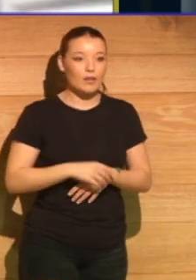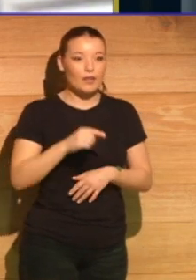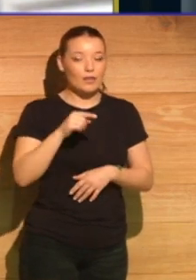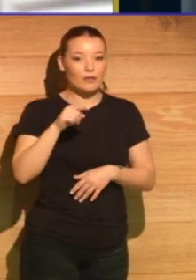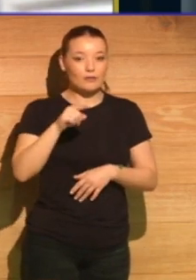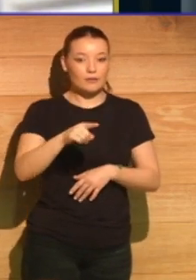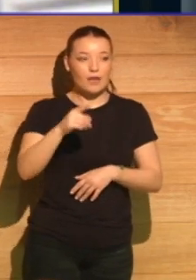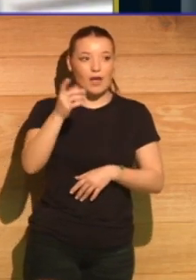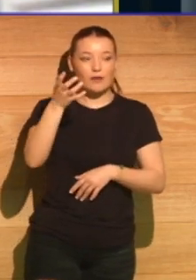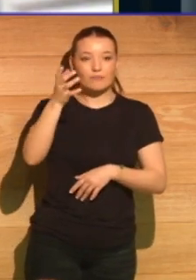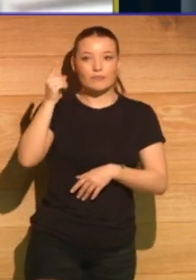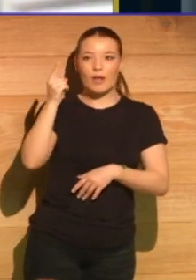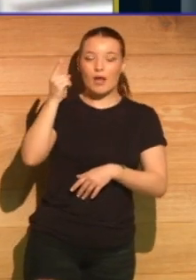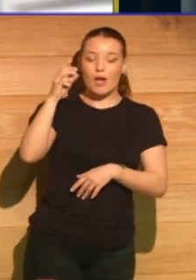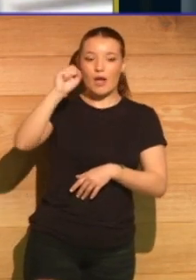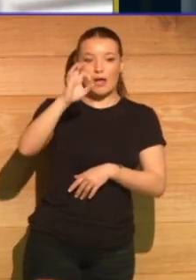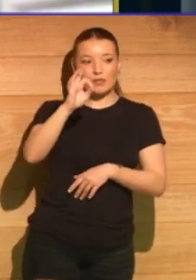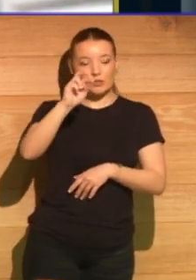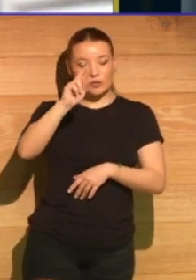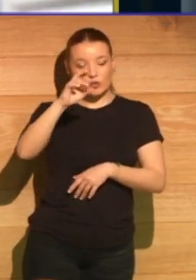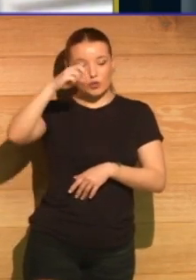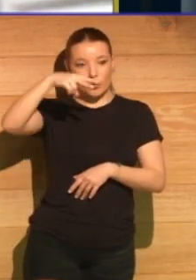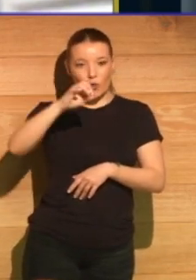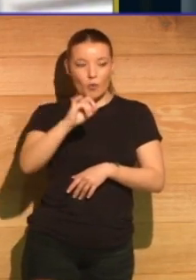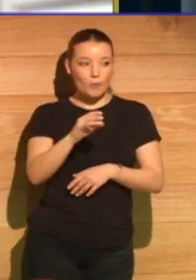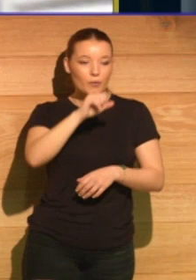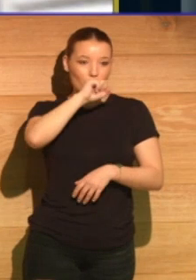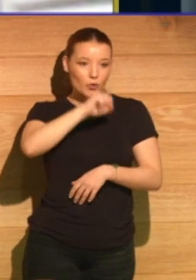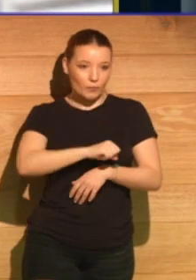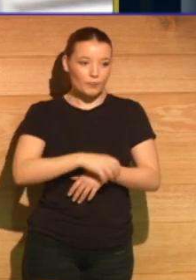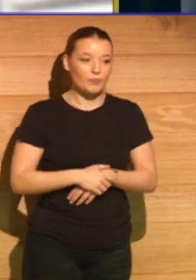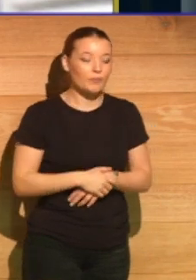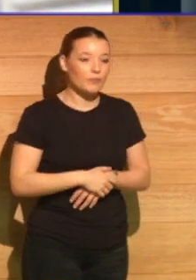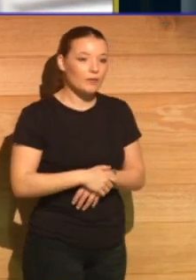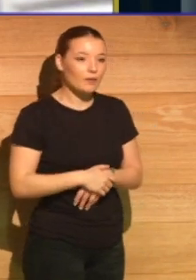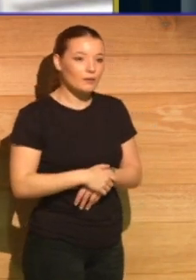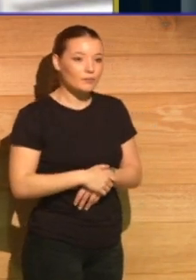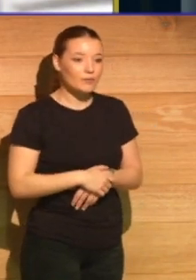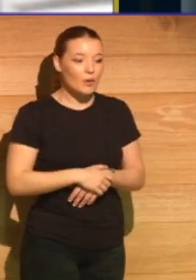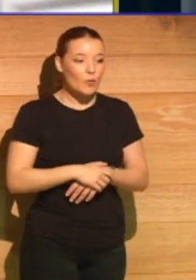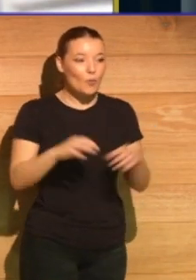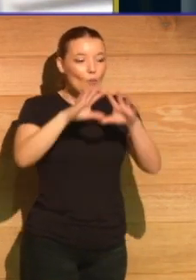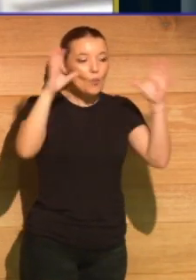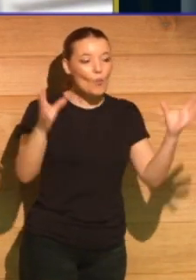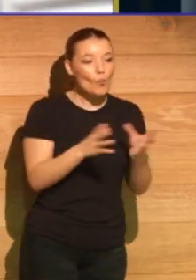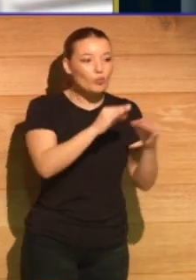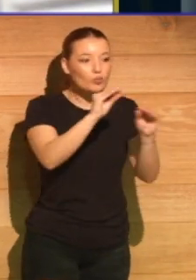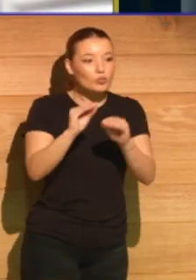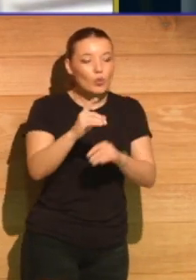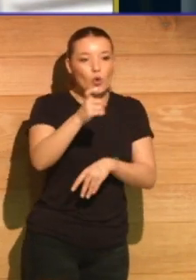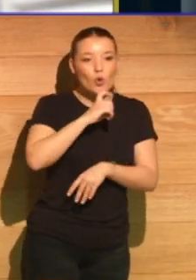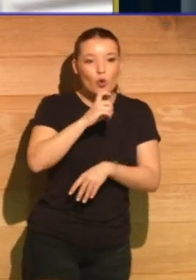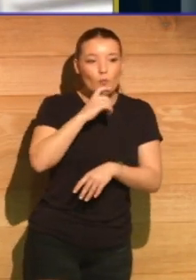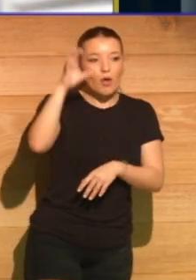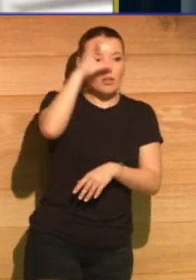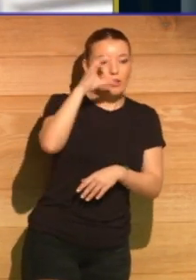astronomía. Estíbaliz es una maravillosa mujer que vive en una constelación hecha de literatura, ciencia,